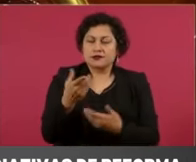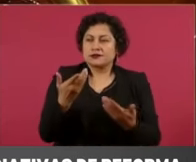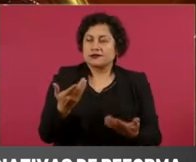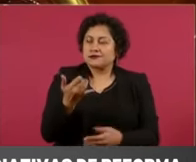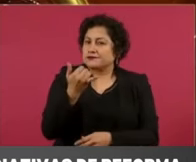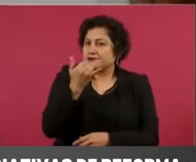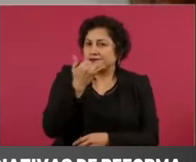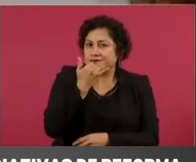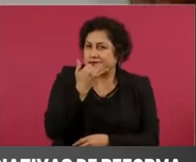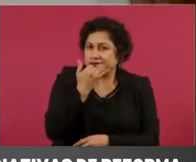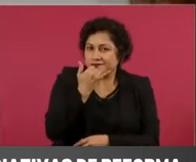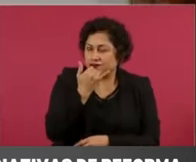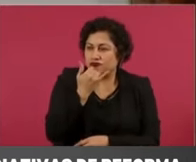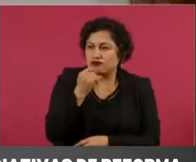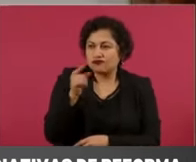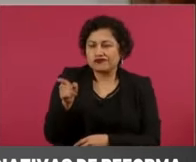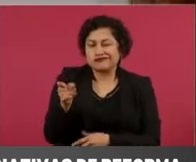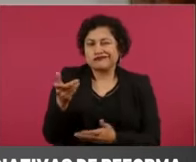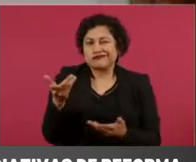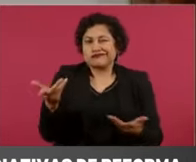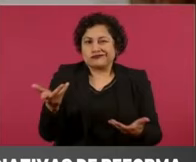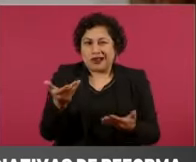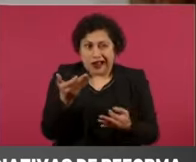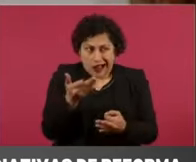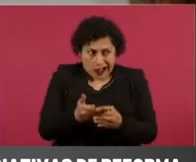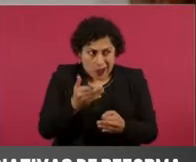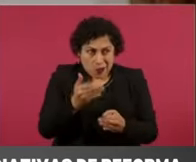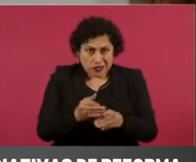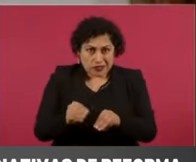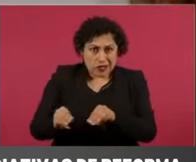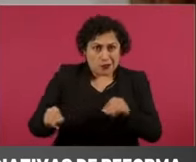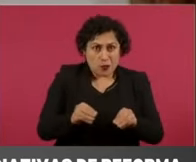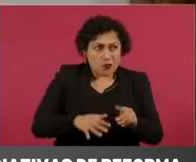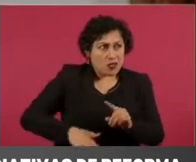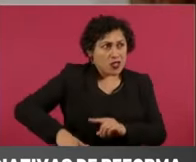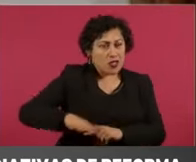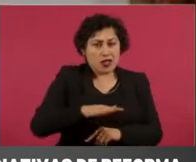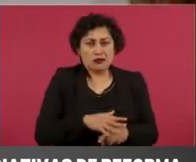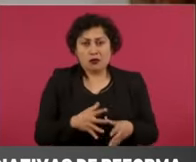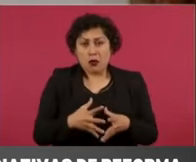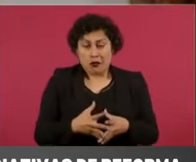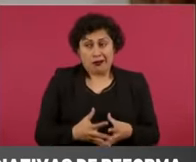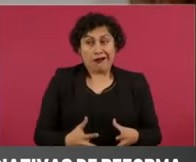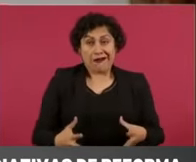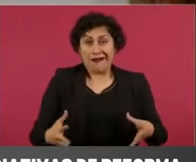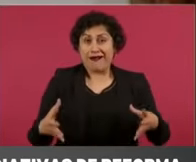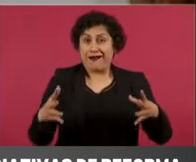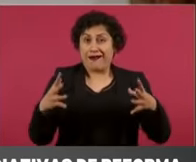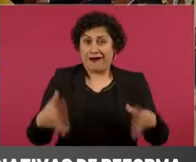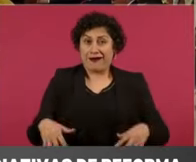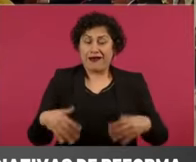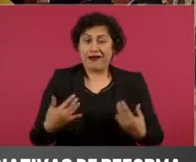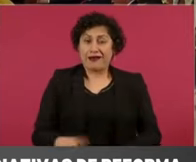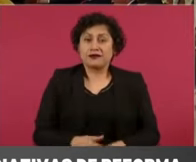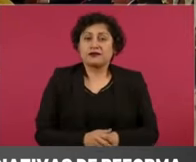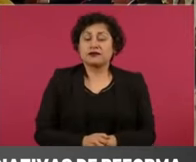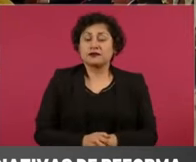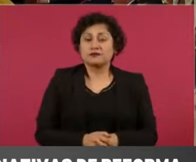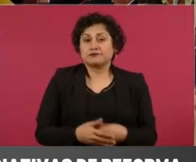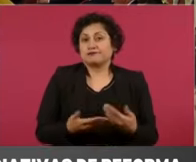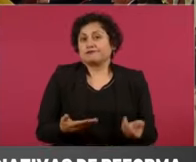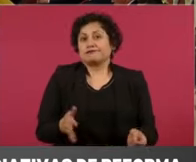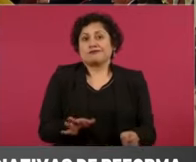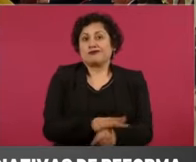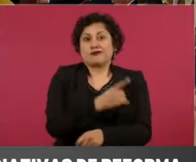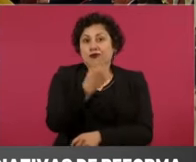intendente, el movimiento actual es grande y mucho más cuando se trata de